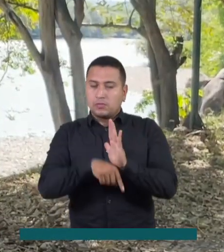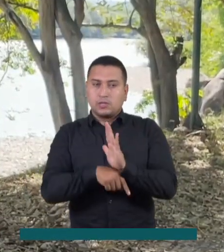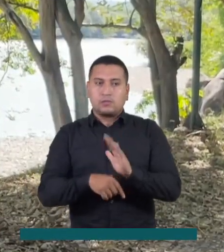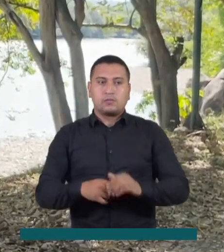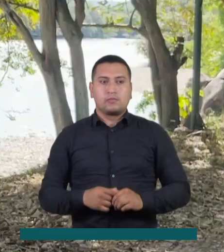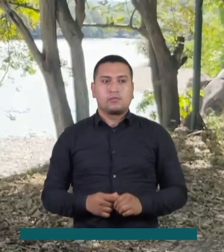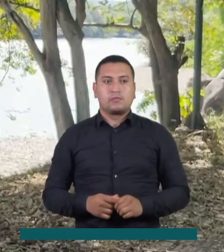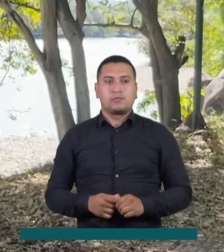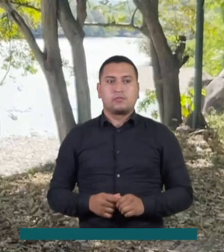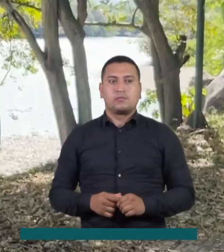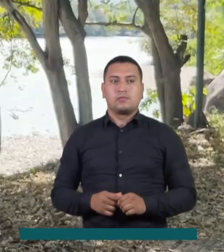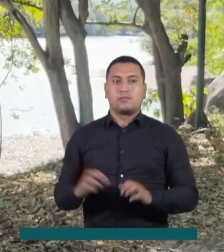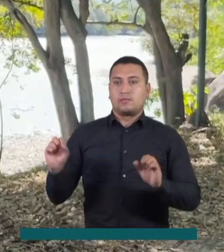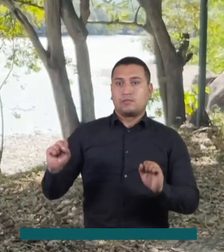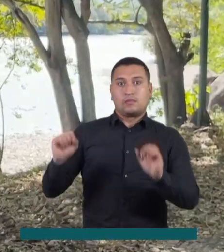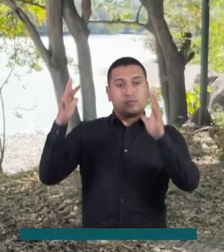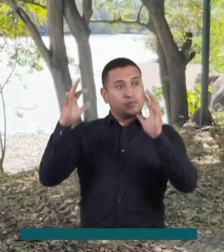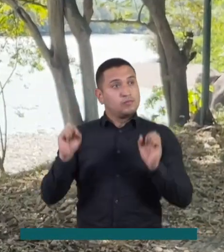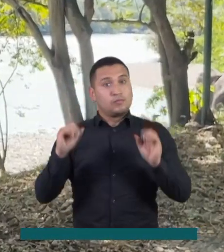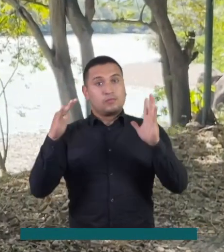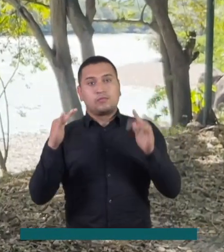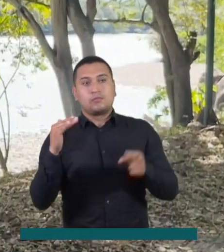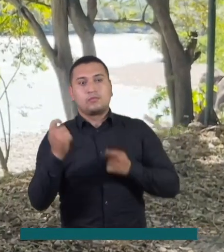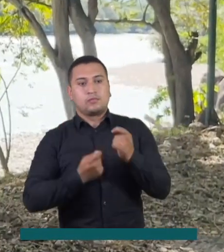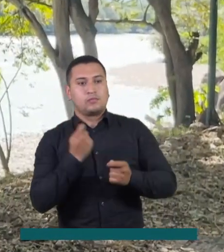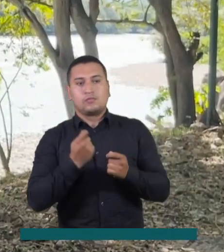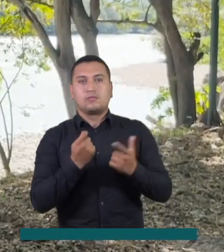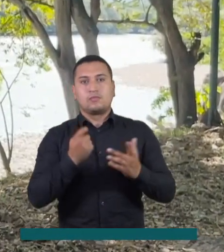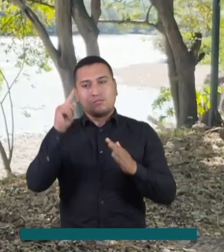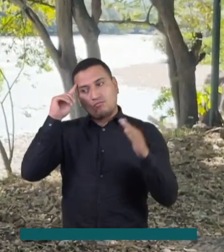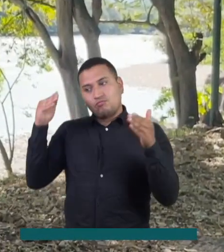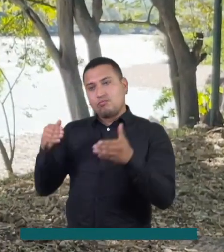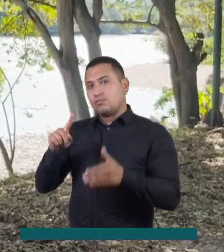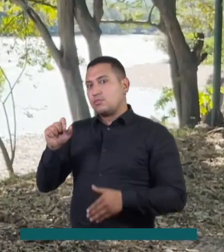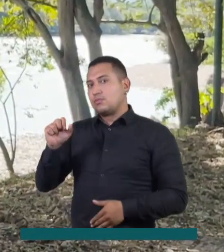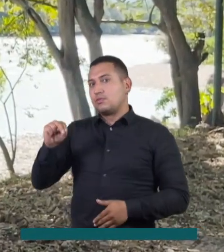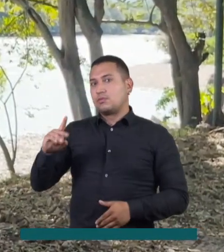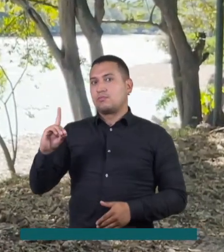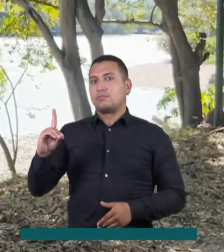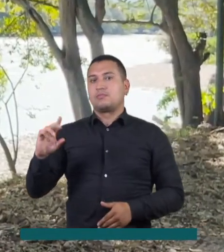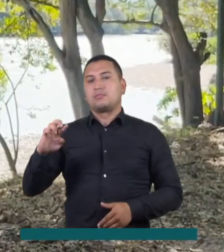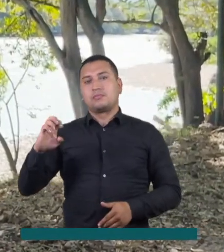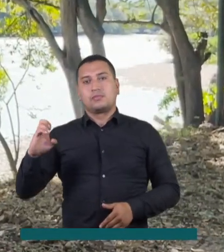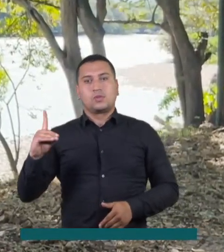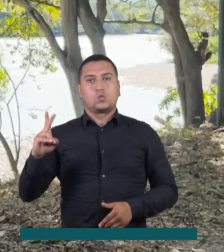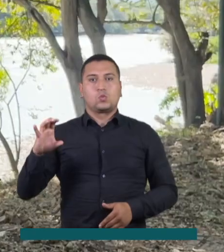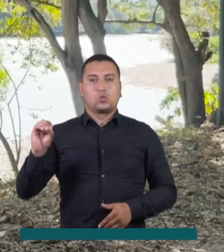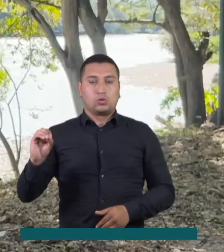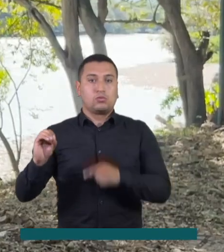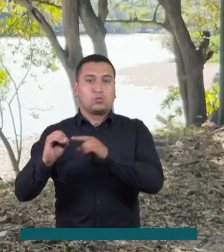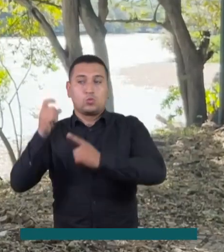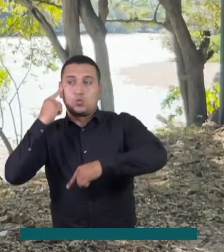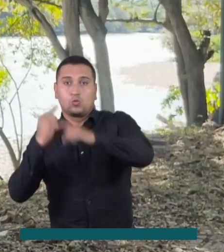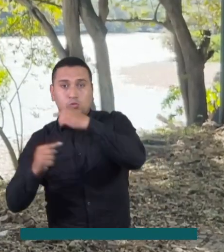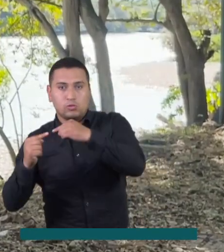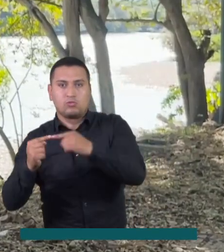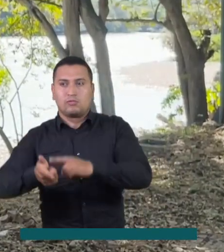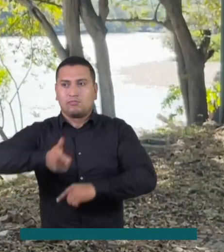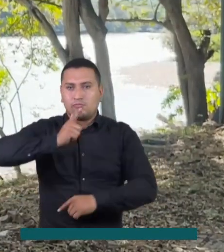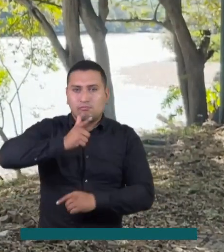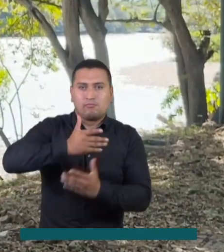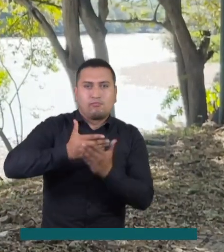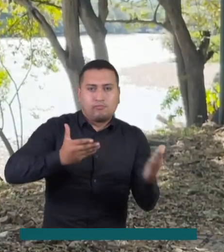Durante el desarrollo de las festividades la economía se volcó en el San Pedro. El turismo, los trajes típicos y el licor tuvieron un incremento,